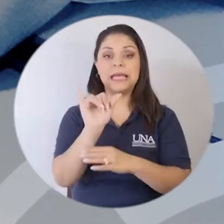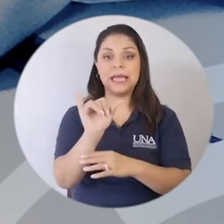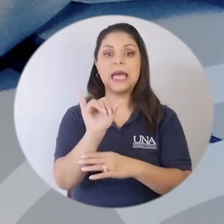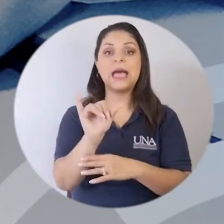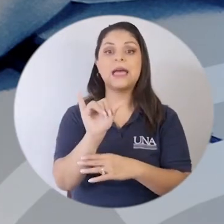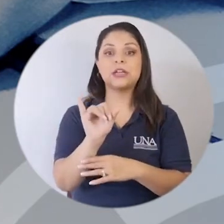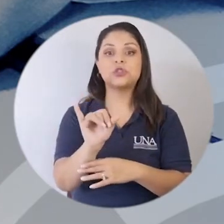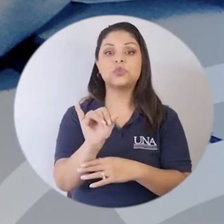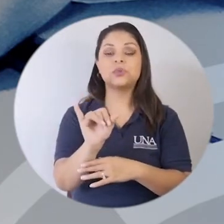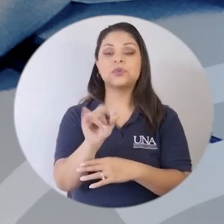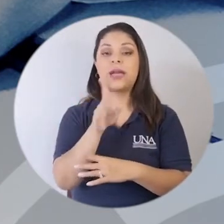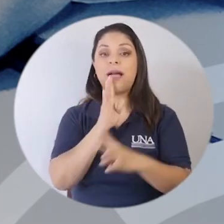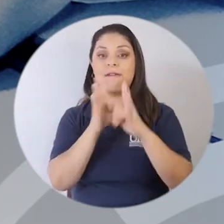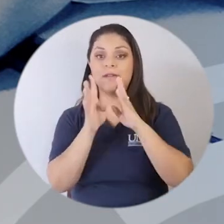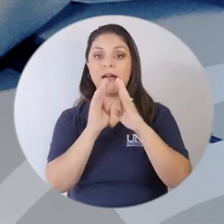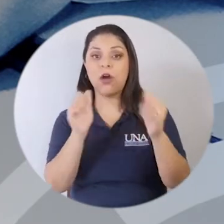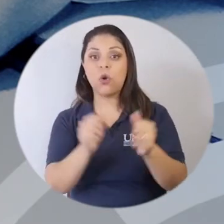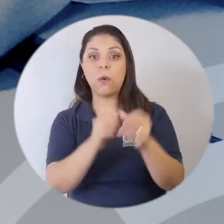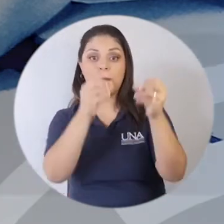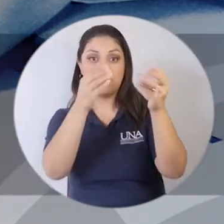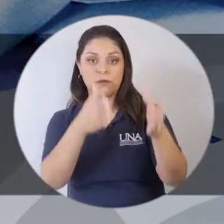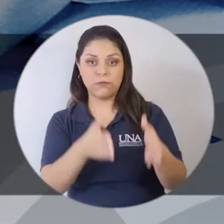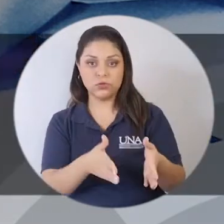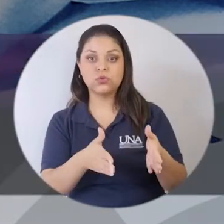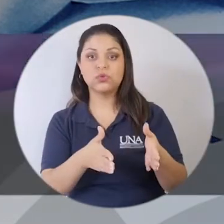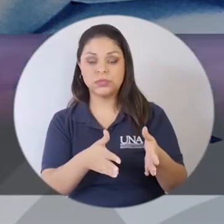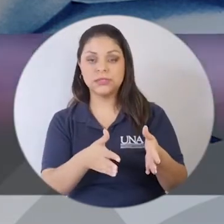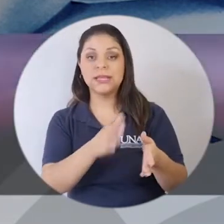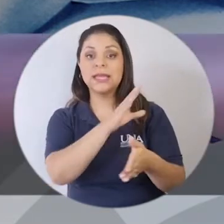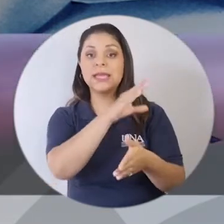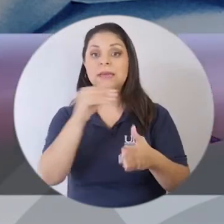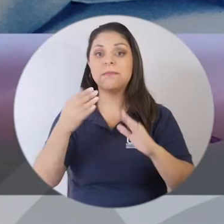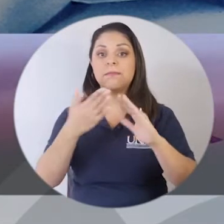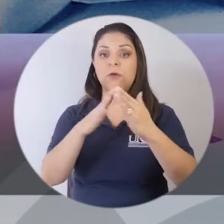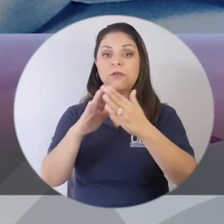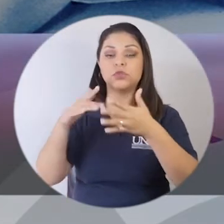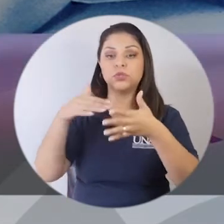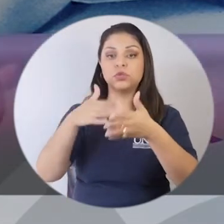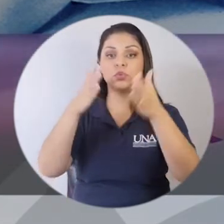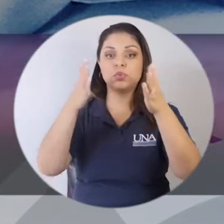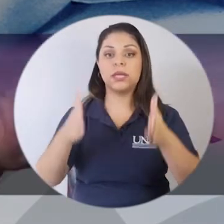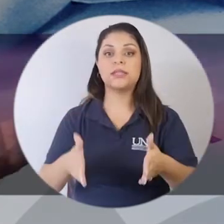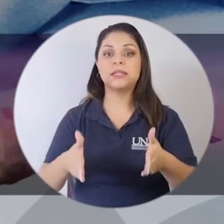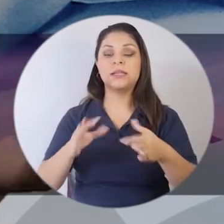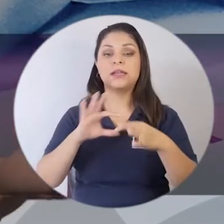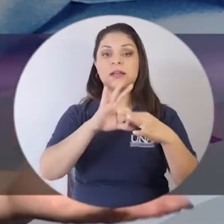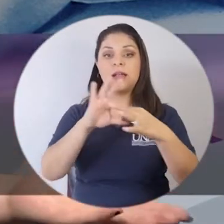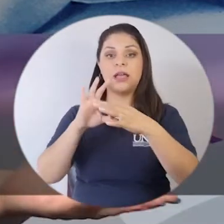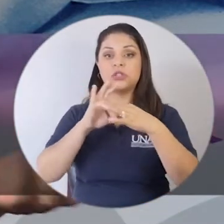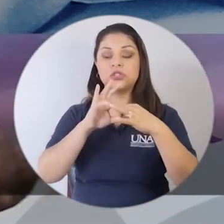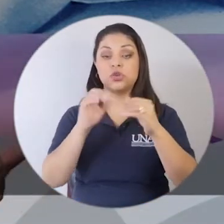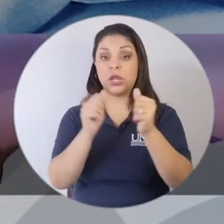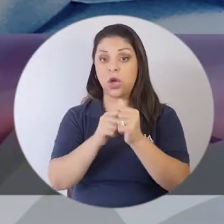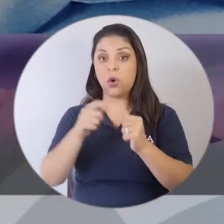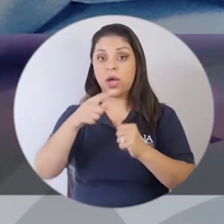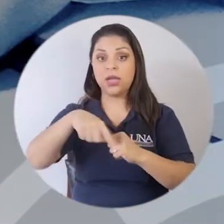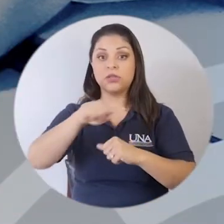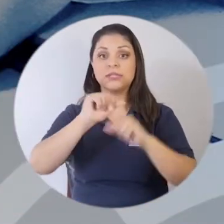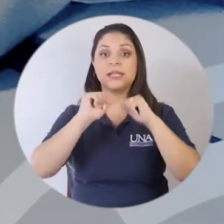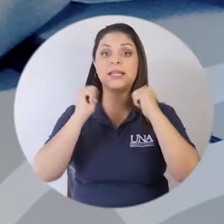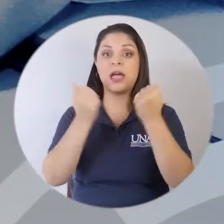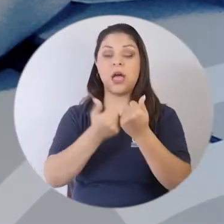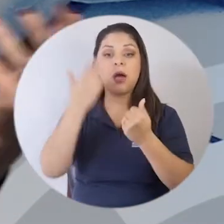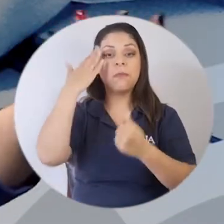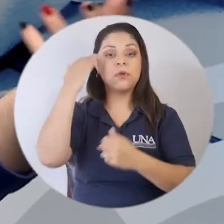mencionaba con las y los docentes y con la población estudiantil que se relaciona con ellos en las aulas, ¿verdad?